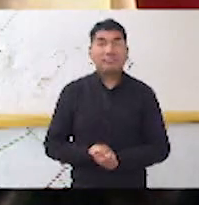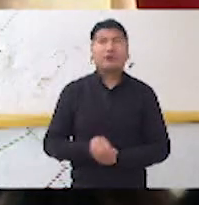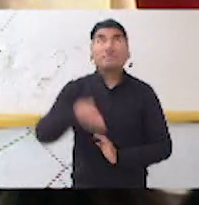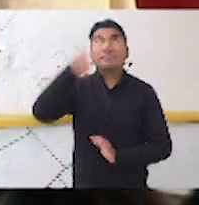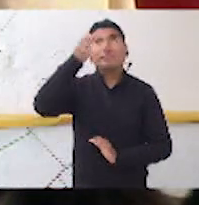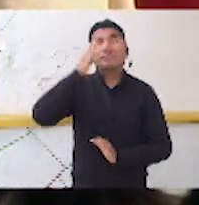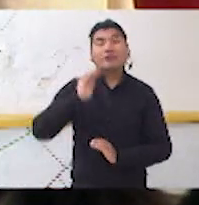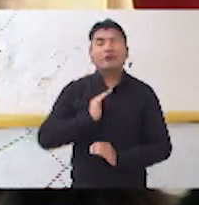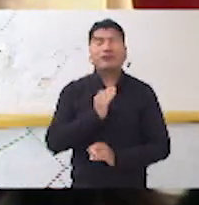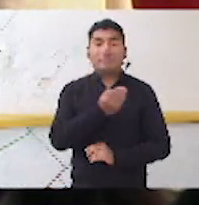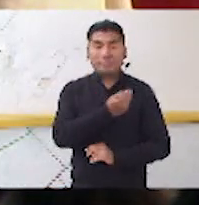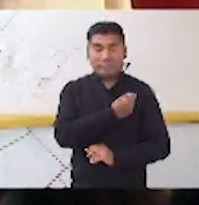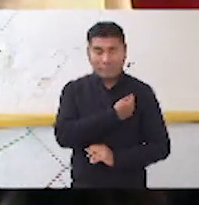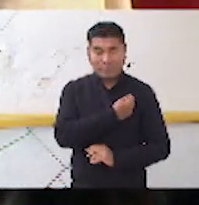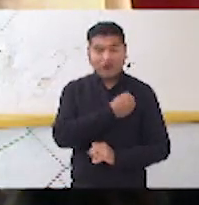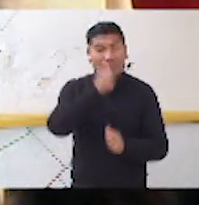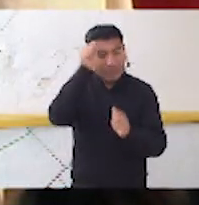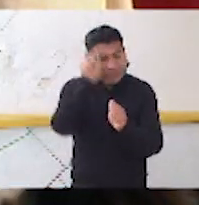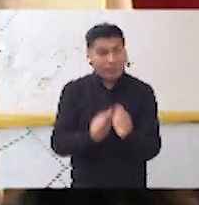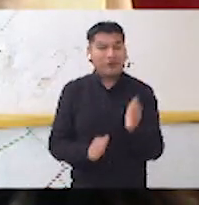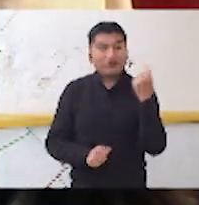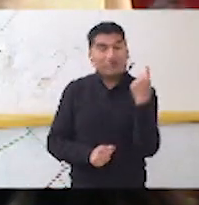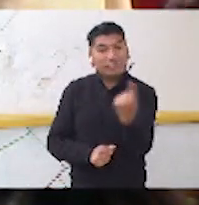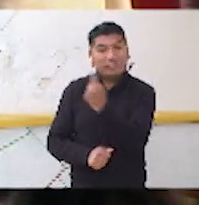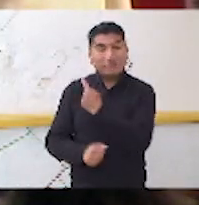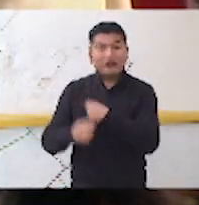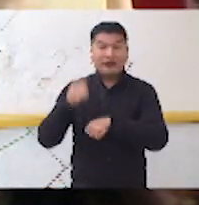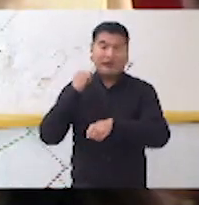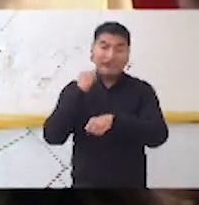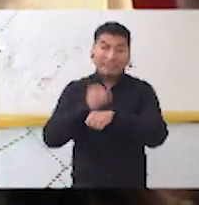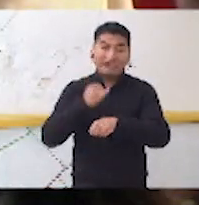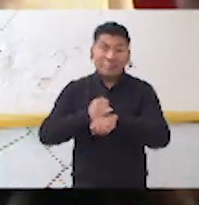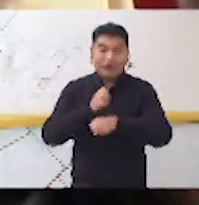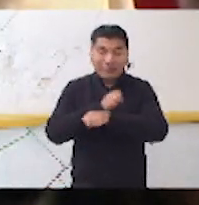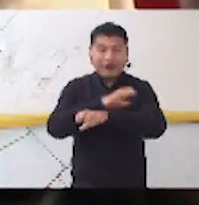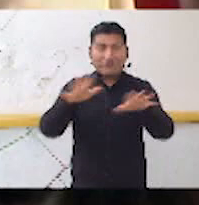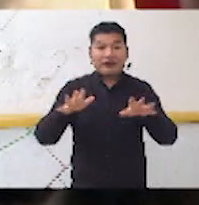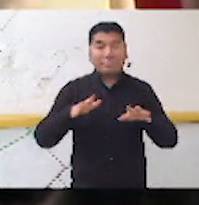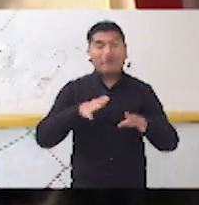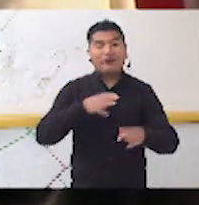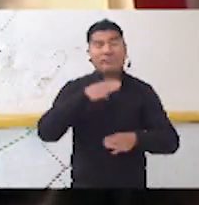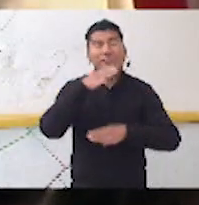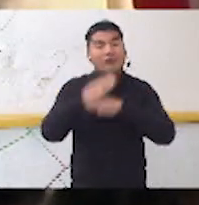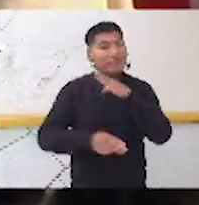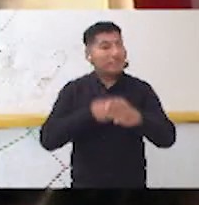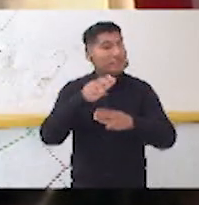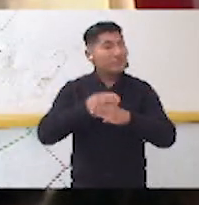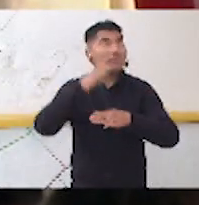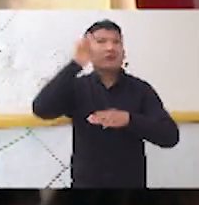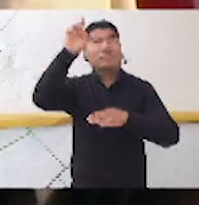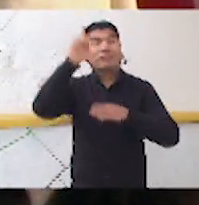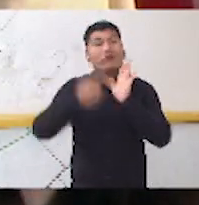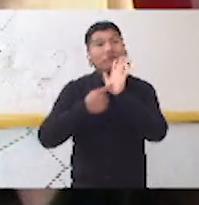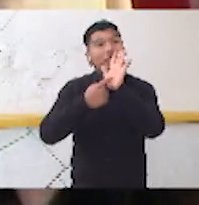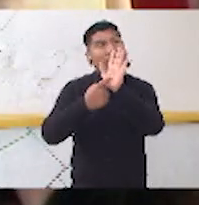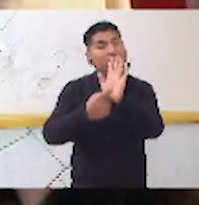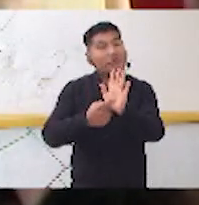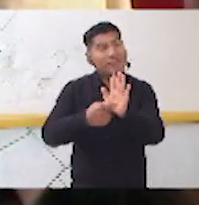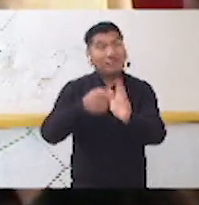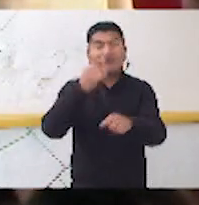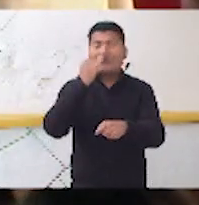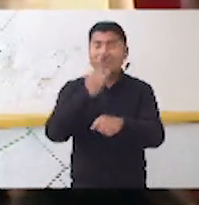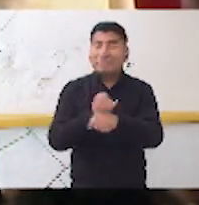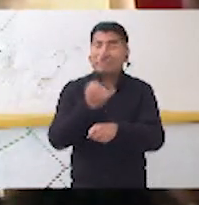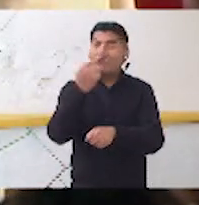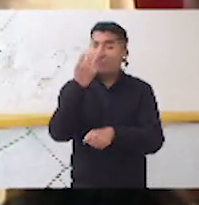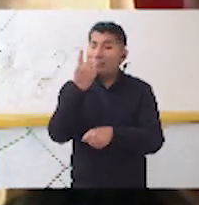Dios nuestro, que en cada una de las iglesias diseminadas por el mundo manifiestas a la Iglesia